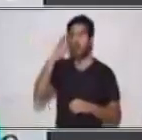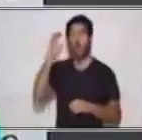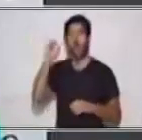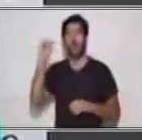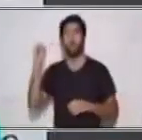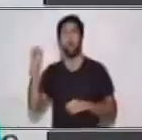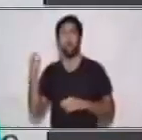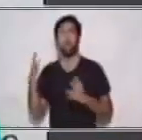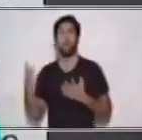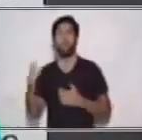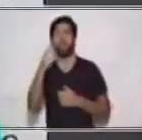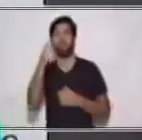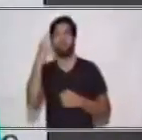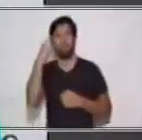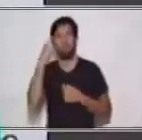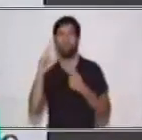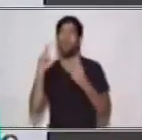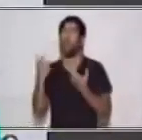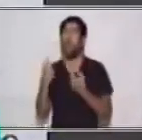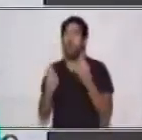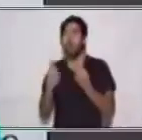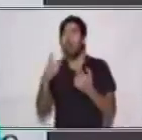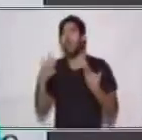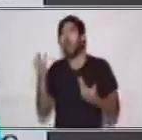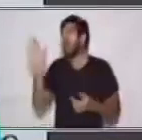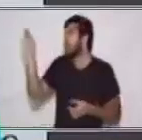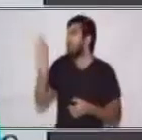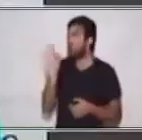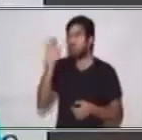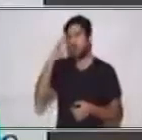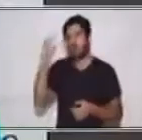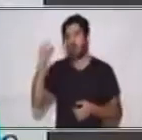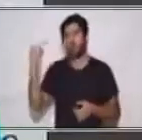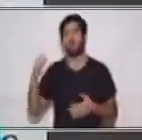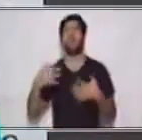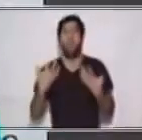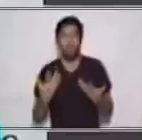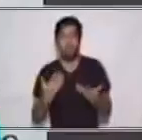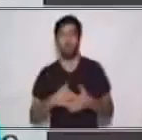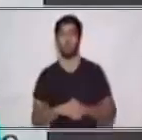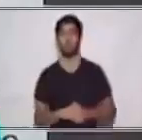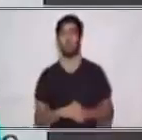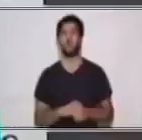tú que puede iniciar una opinión? ¿Qué palabras utilizaría el autor?